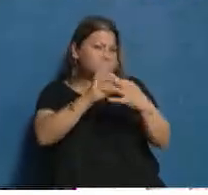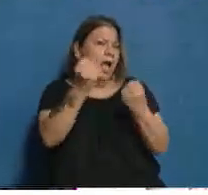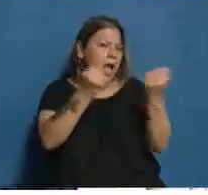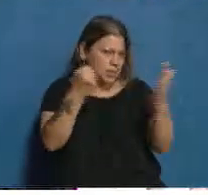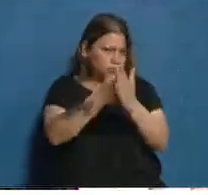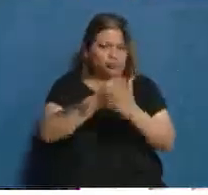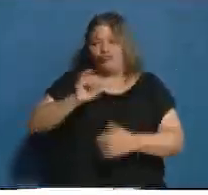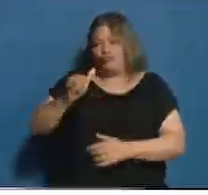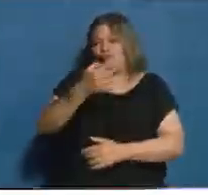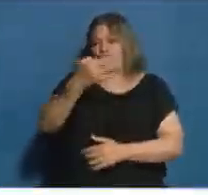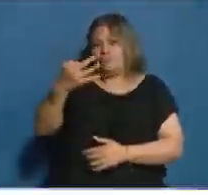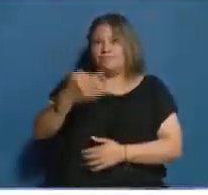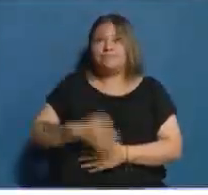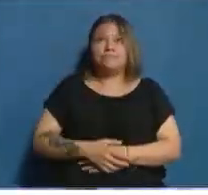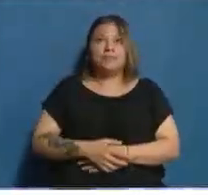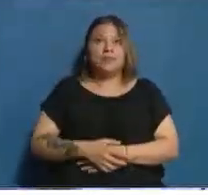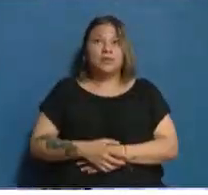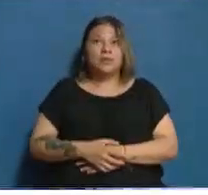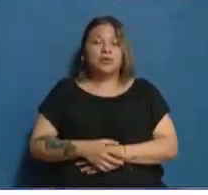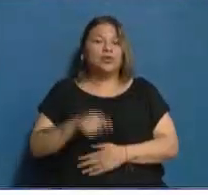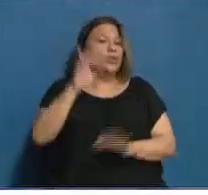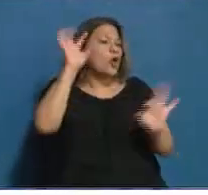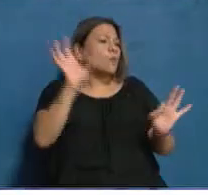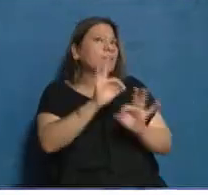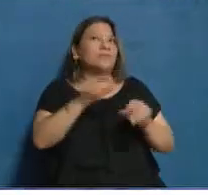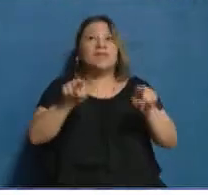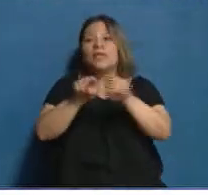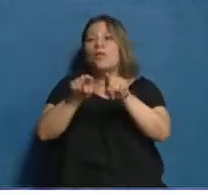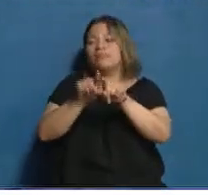señor. Bien. Muchísimas gracias. En su caso, señora, ¿qué opinión le merece? También, igual, lo mismo. Igual, sí.